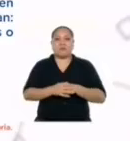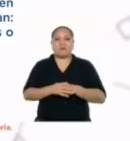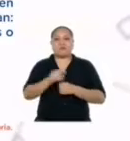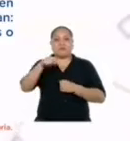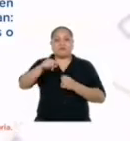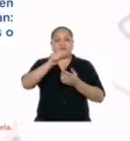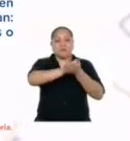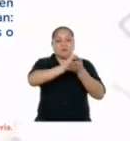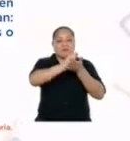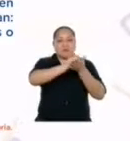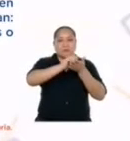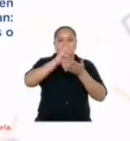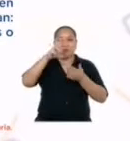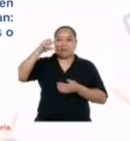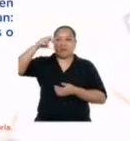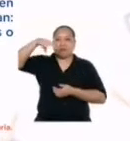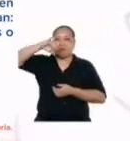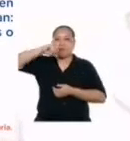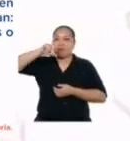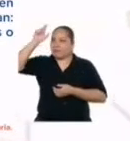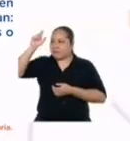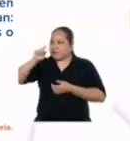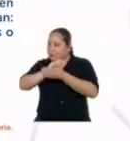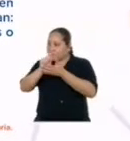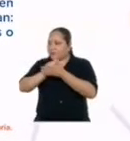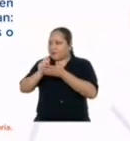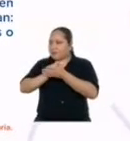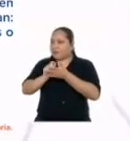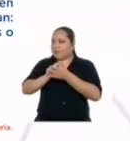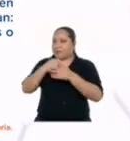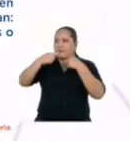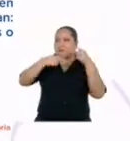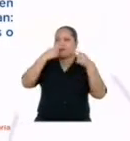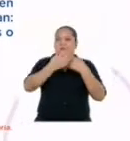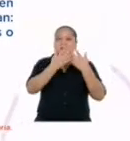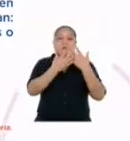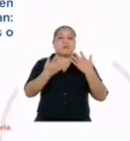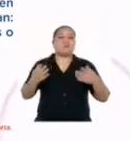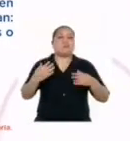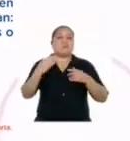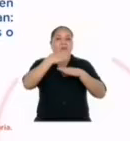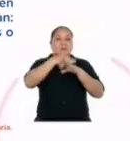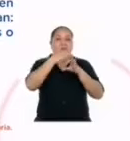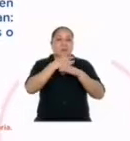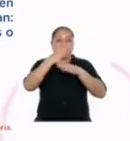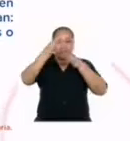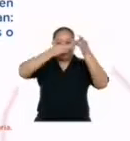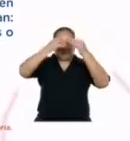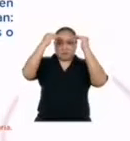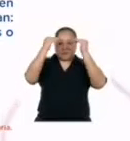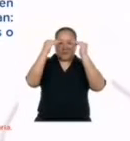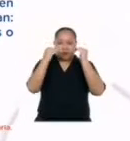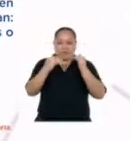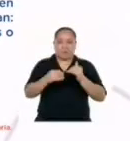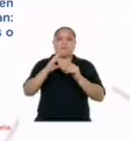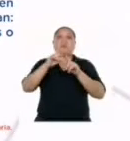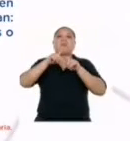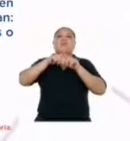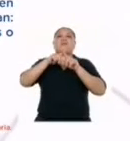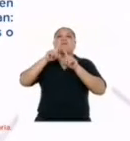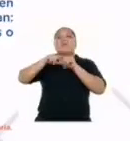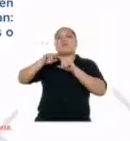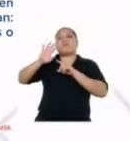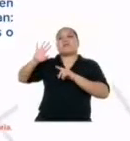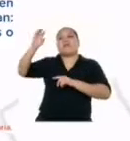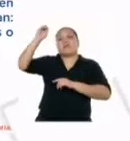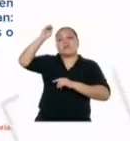la crónica el autor o autora cuenta los sucesos de manera detallada y según su punto de vista.